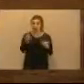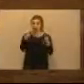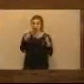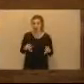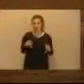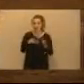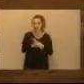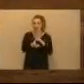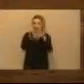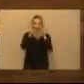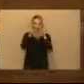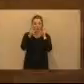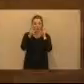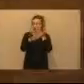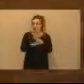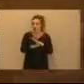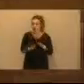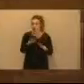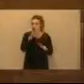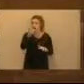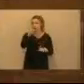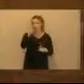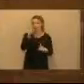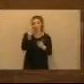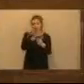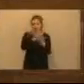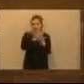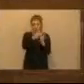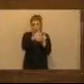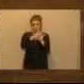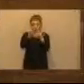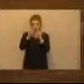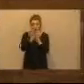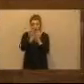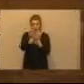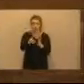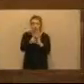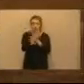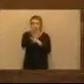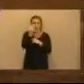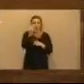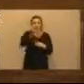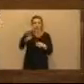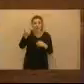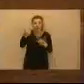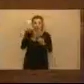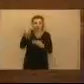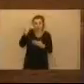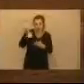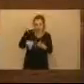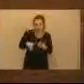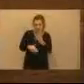realmente un drama, no solo lo que a los estudios se refiere, sino para las personas que han cursado estos estudios. Los estudios de conservatorio